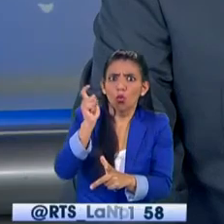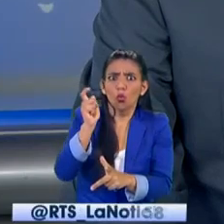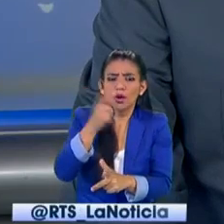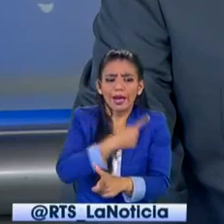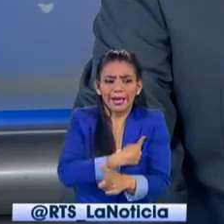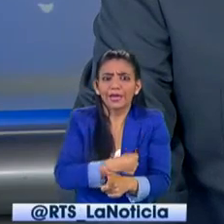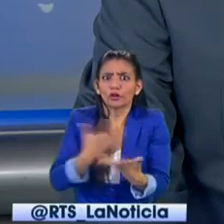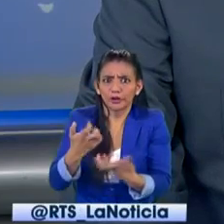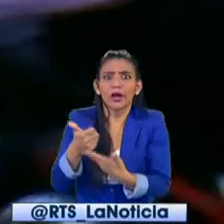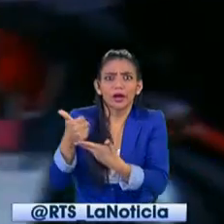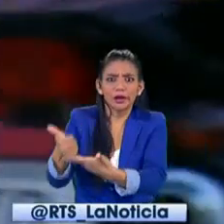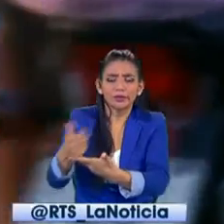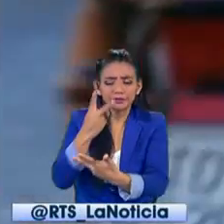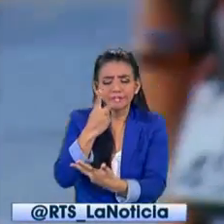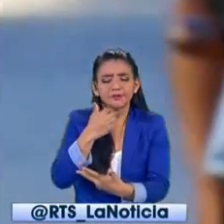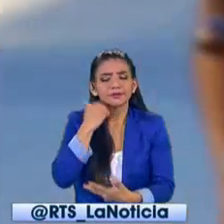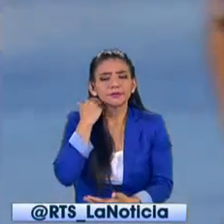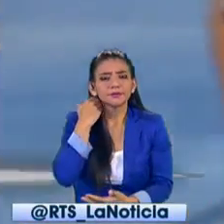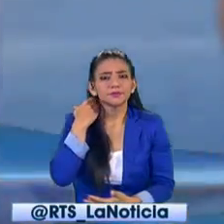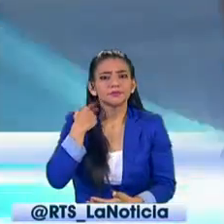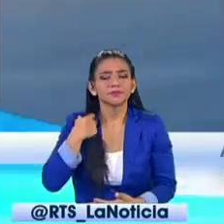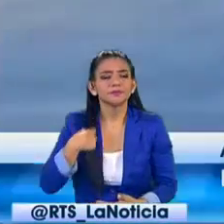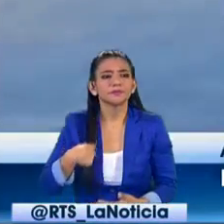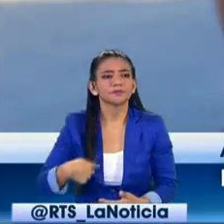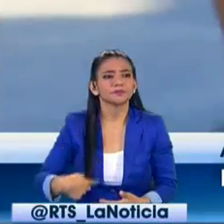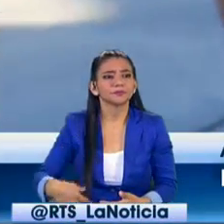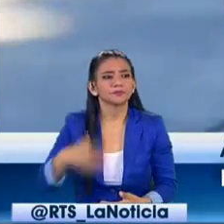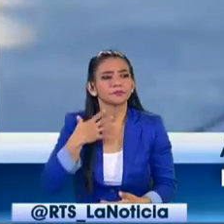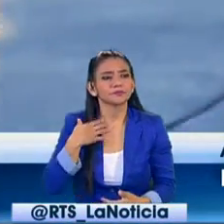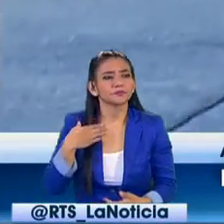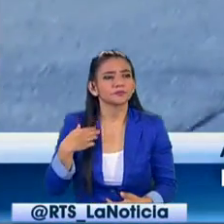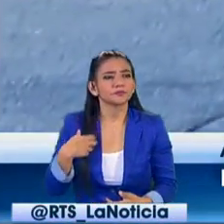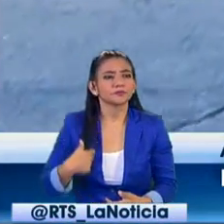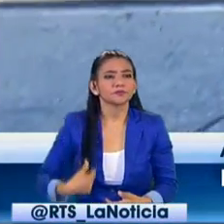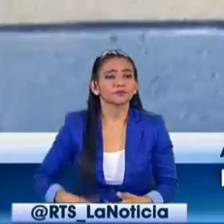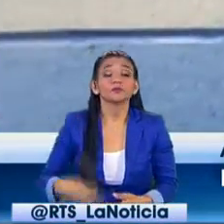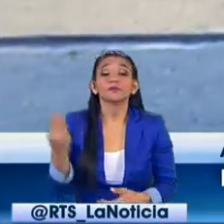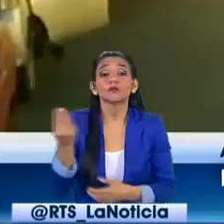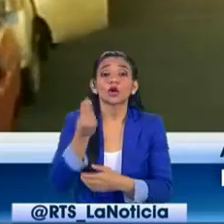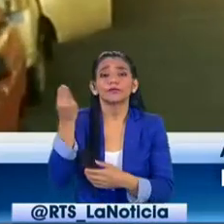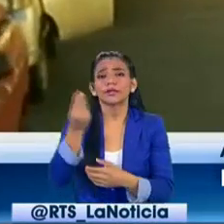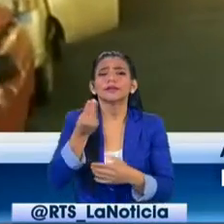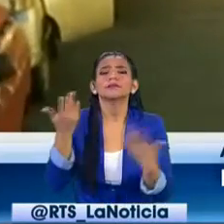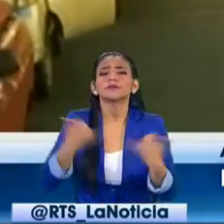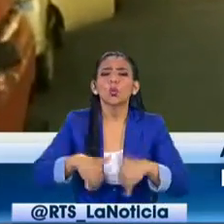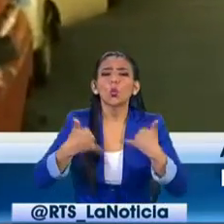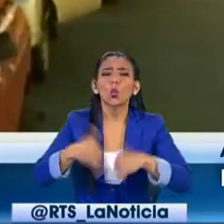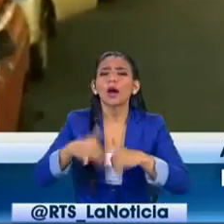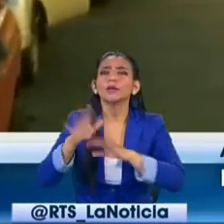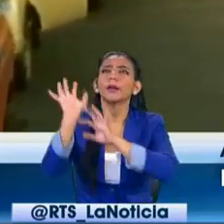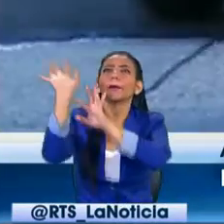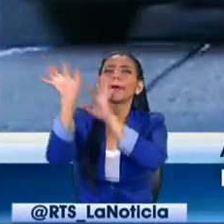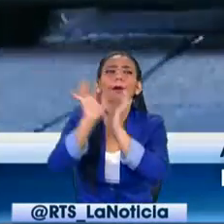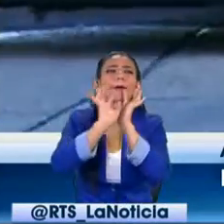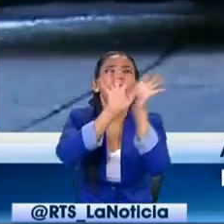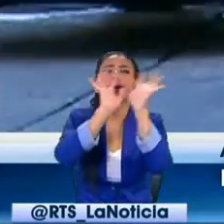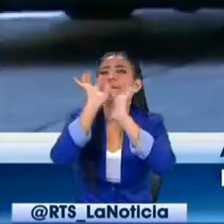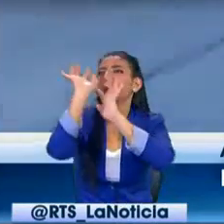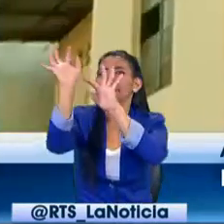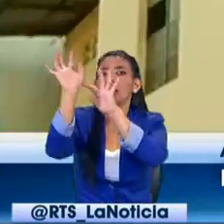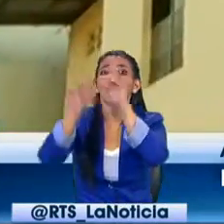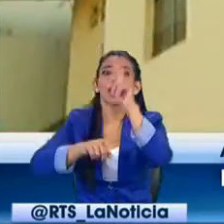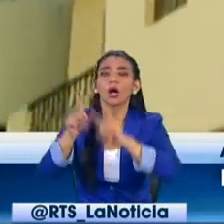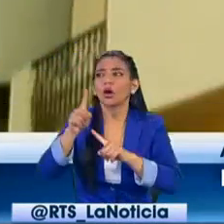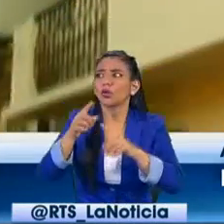brindarle ayuda. Mientras un grupo de jóvenes jugaban voleibol, los antisociales aprovecharon la distracción